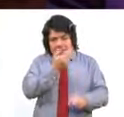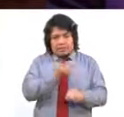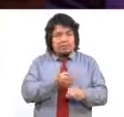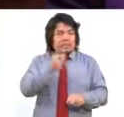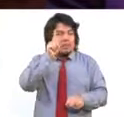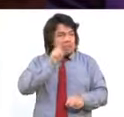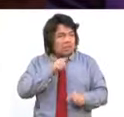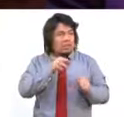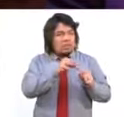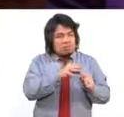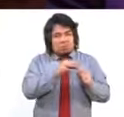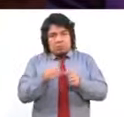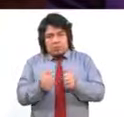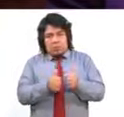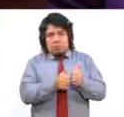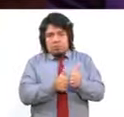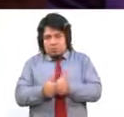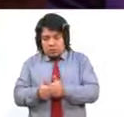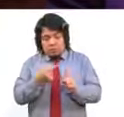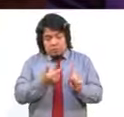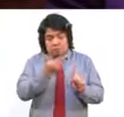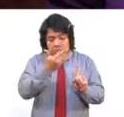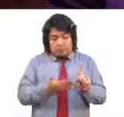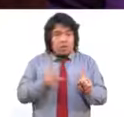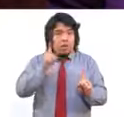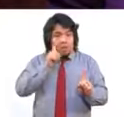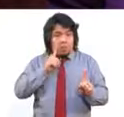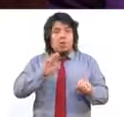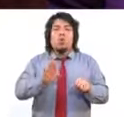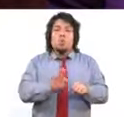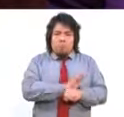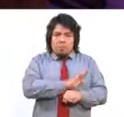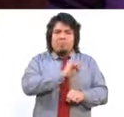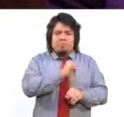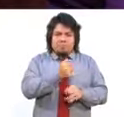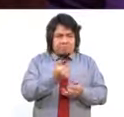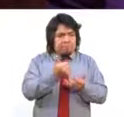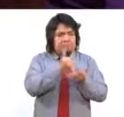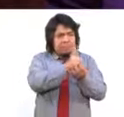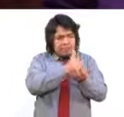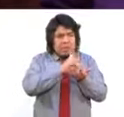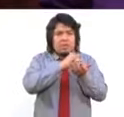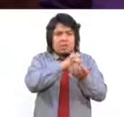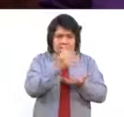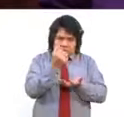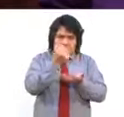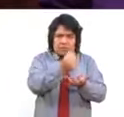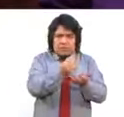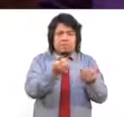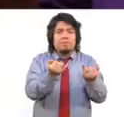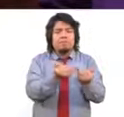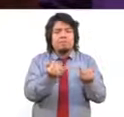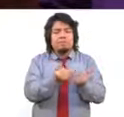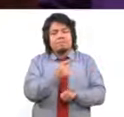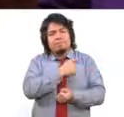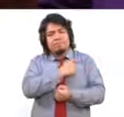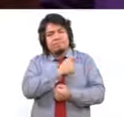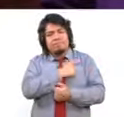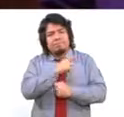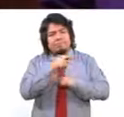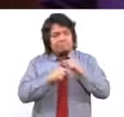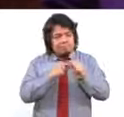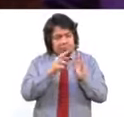dado seguimiento, son beneficiarias muchas de ellas del apoyo, y creo que la medida